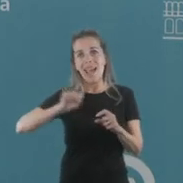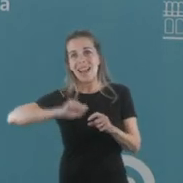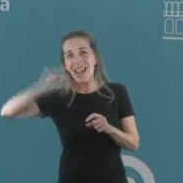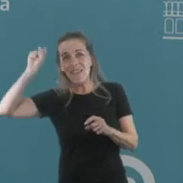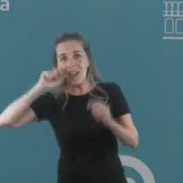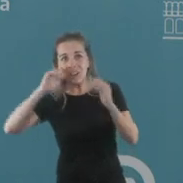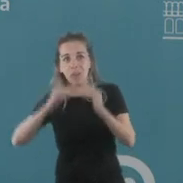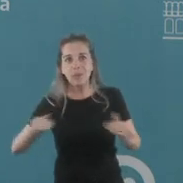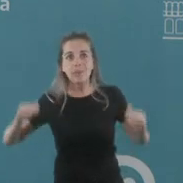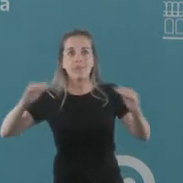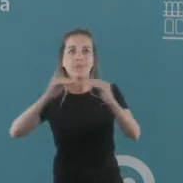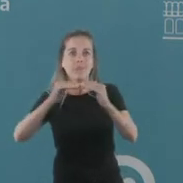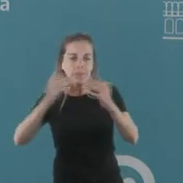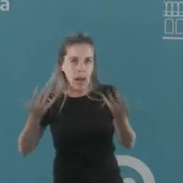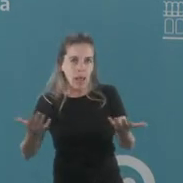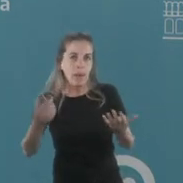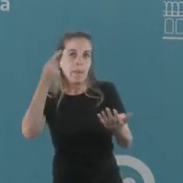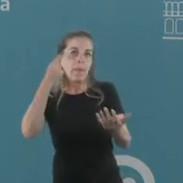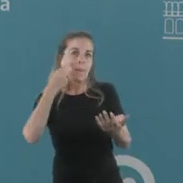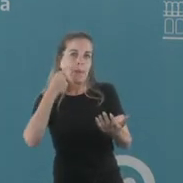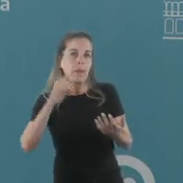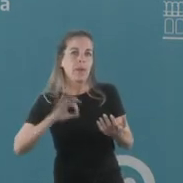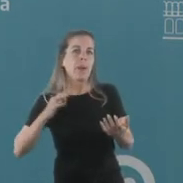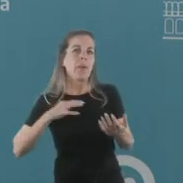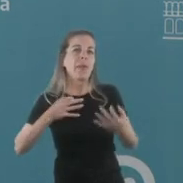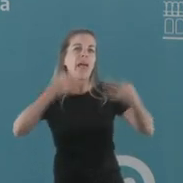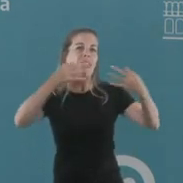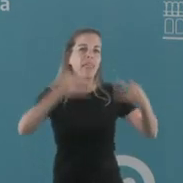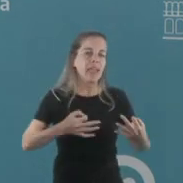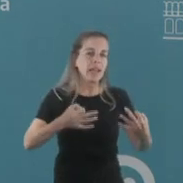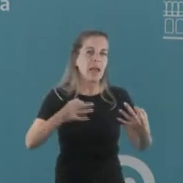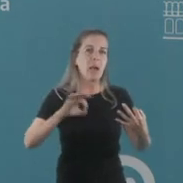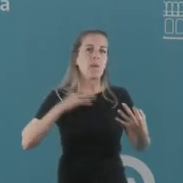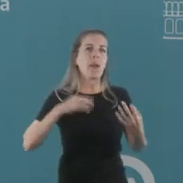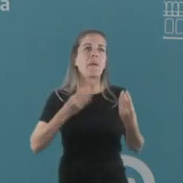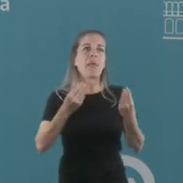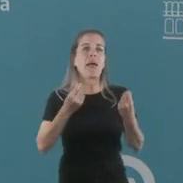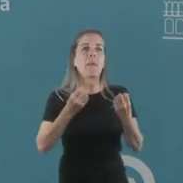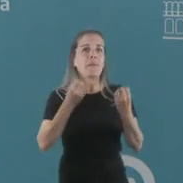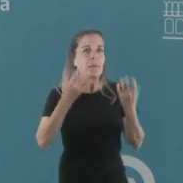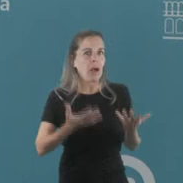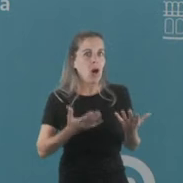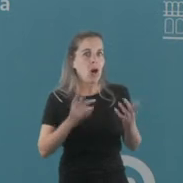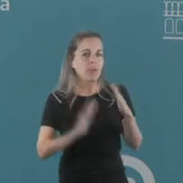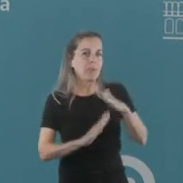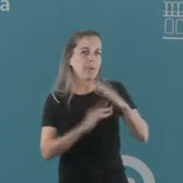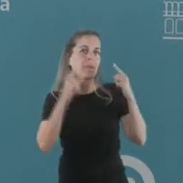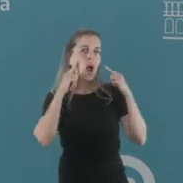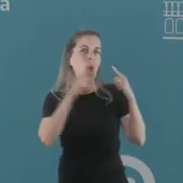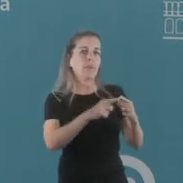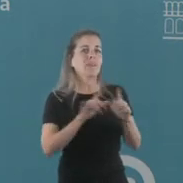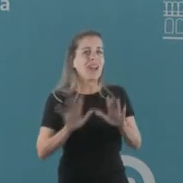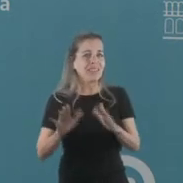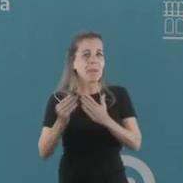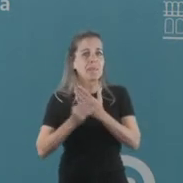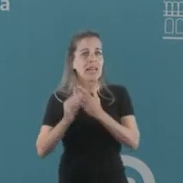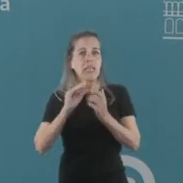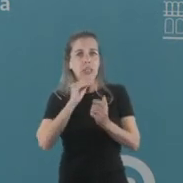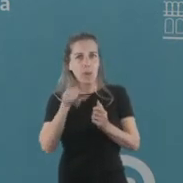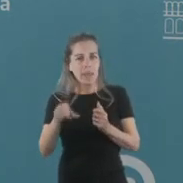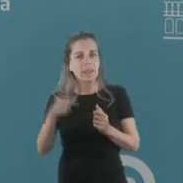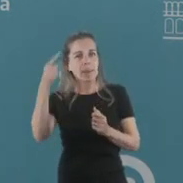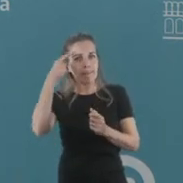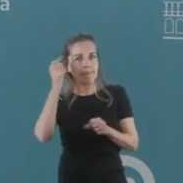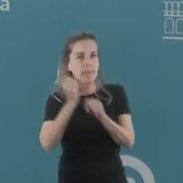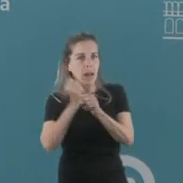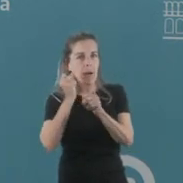salario que les permita tener una vida no solo digna, sino también feliz, sigue siendo el principal objetivo, y en ese sentido el ministro Sergio Massa está trabajando